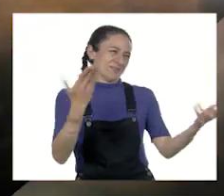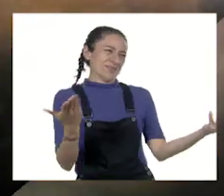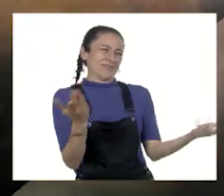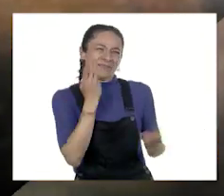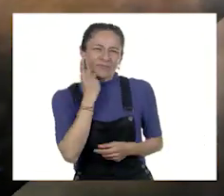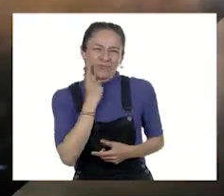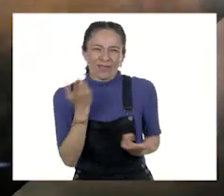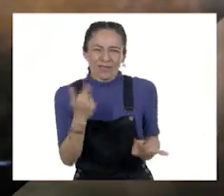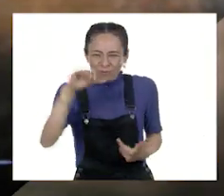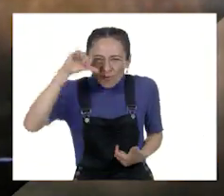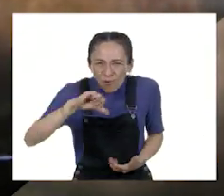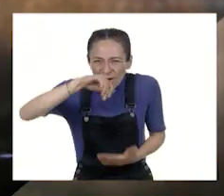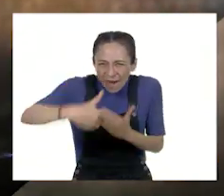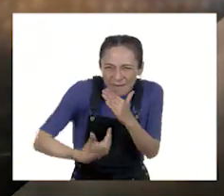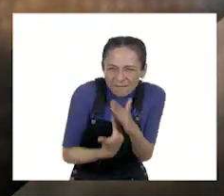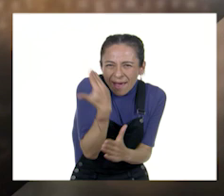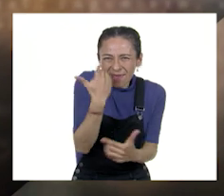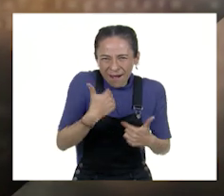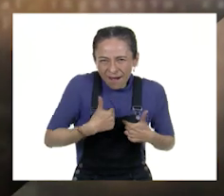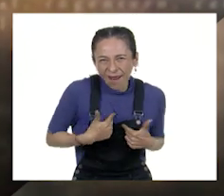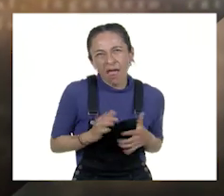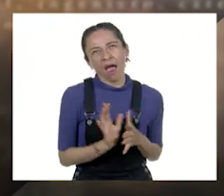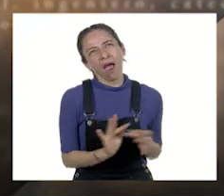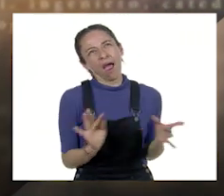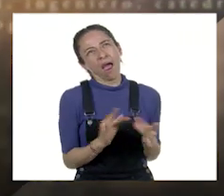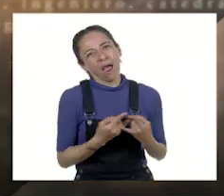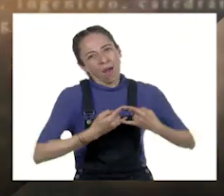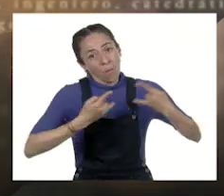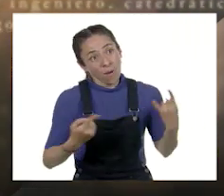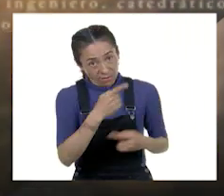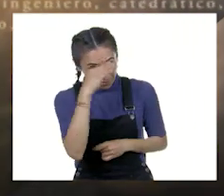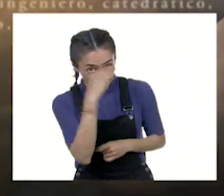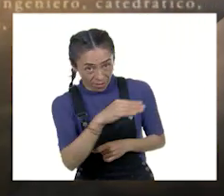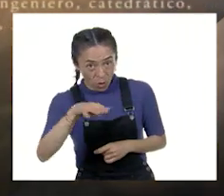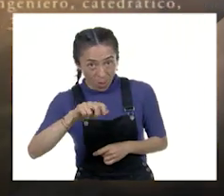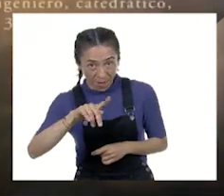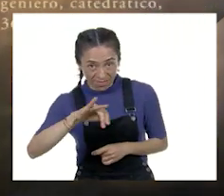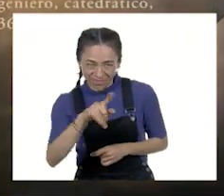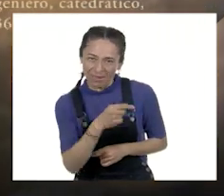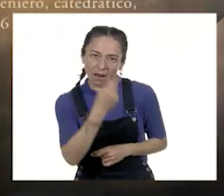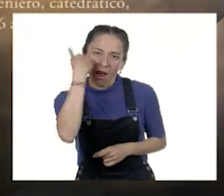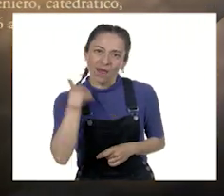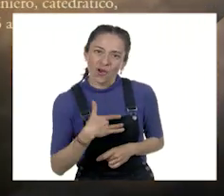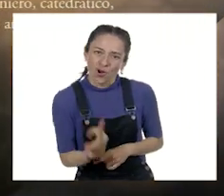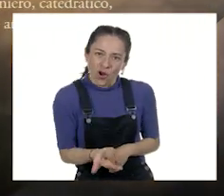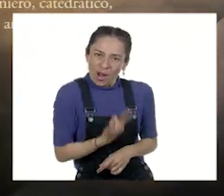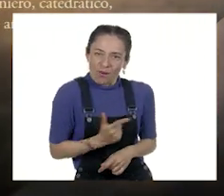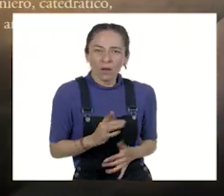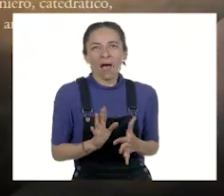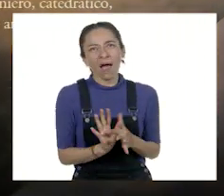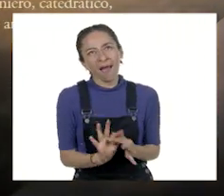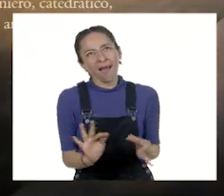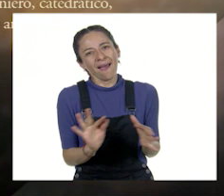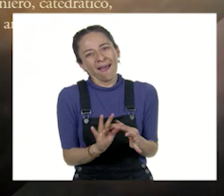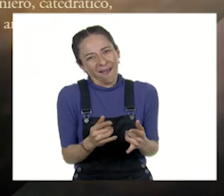de contar un cuento que disgustó profundamente al señor Martínez de Escobar, pero el cuento venía a cuento. Me refería ya a que después